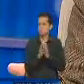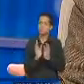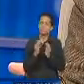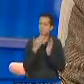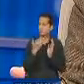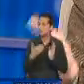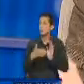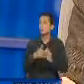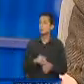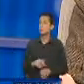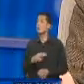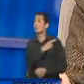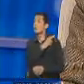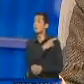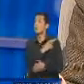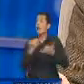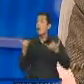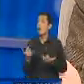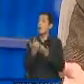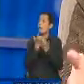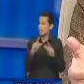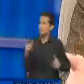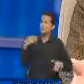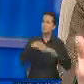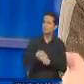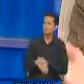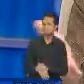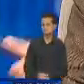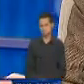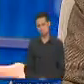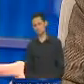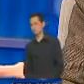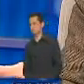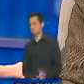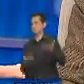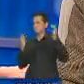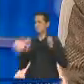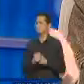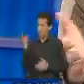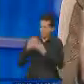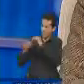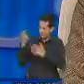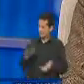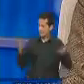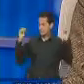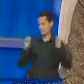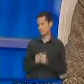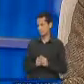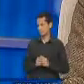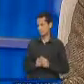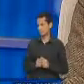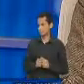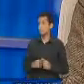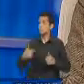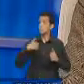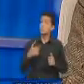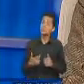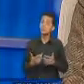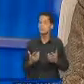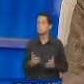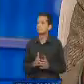ingreso a las universidades en la actualidad es una cuestión ahistórica. Solicitar que al mismo tiempo